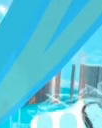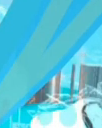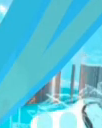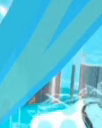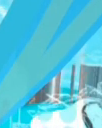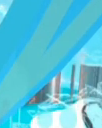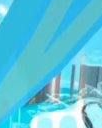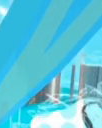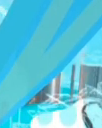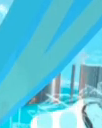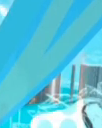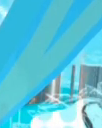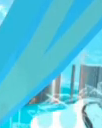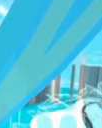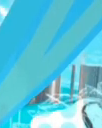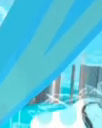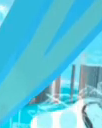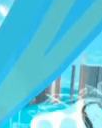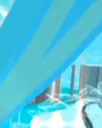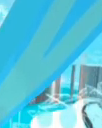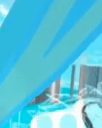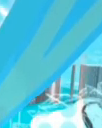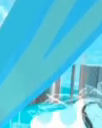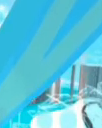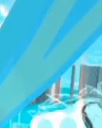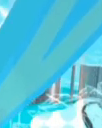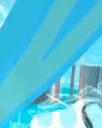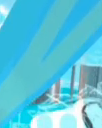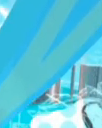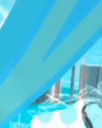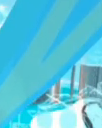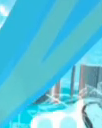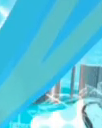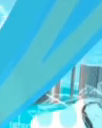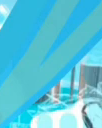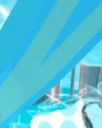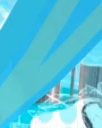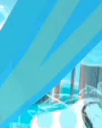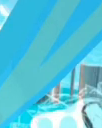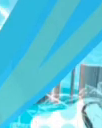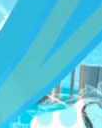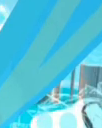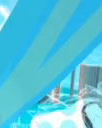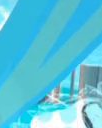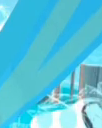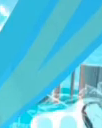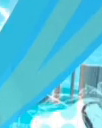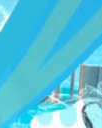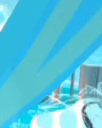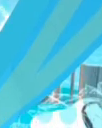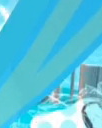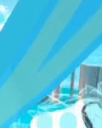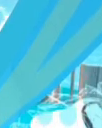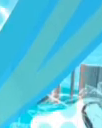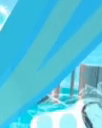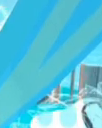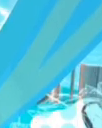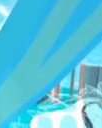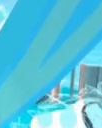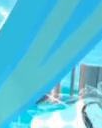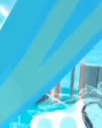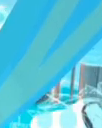Principio fundamental, sea cuidadoso a la hora de llegar a la casa, no utilice, vamos a ver, hay tantas y